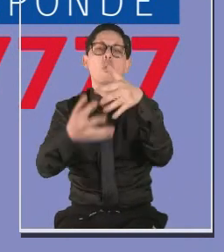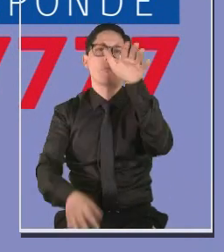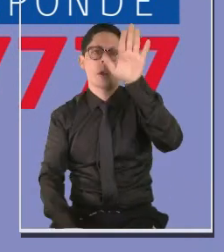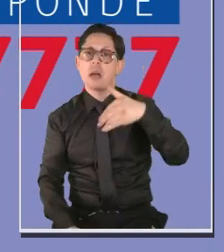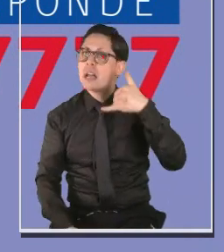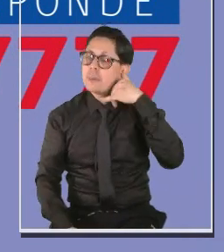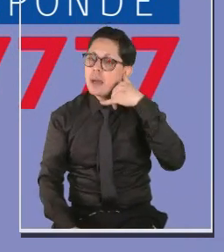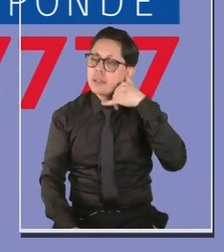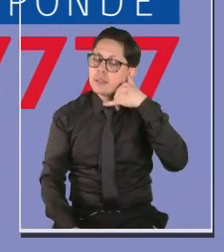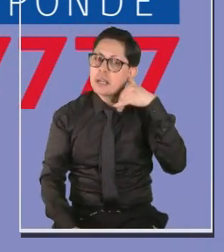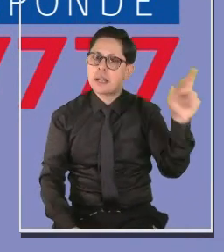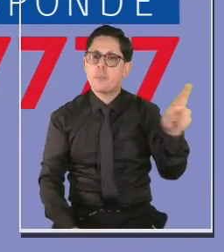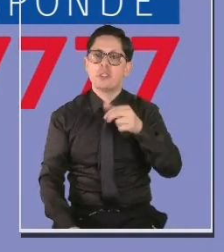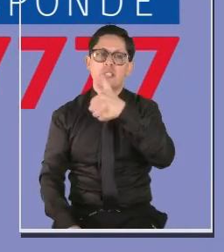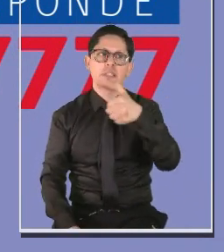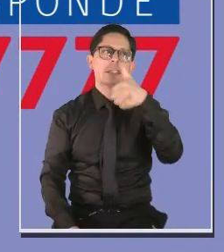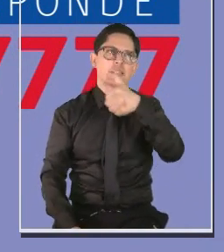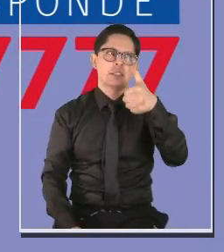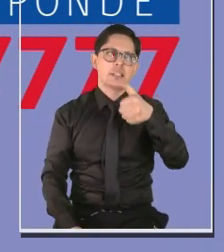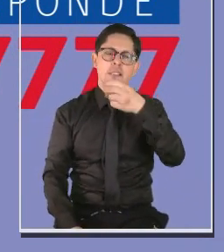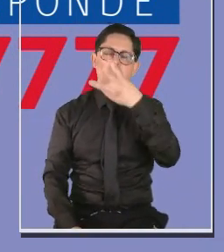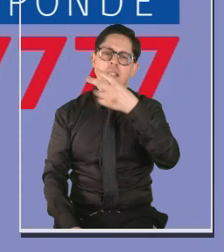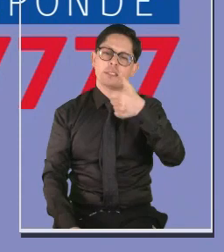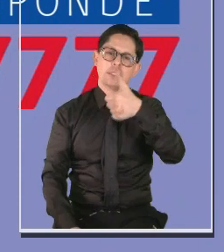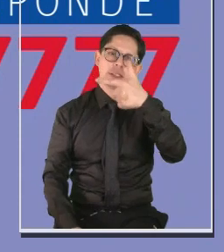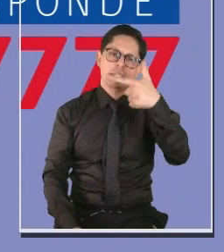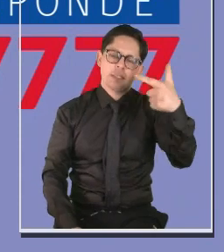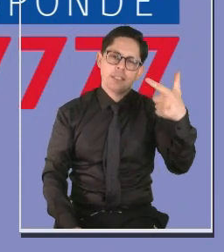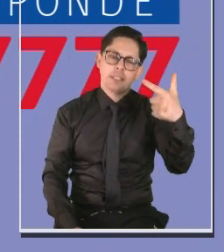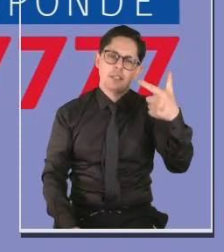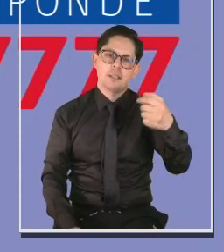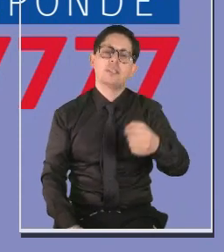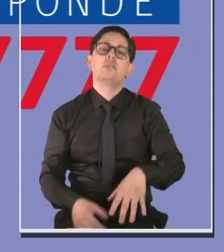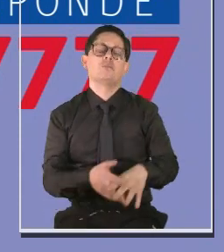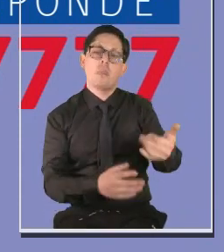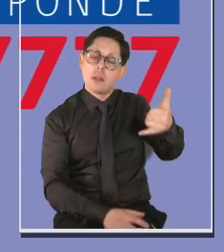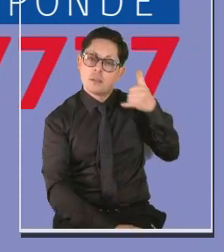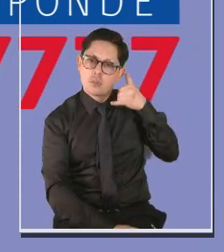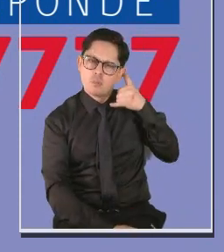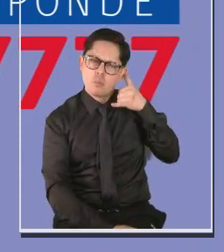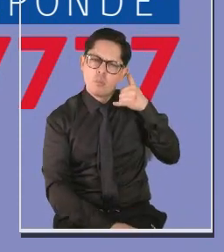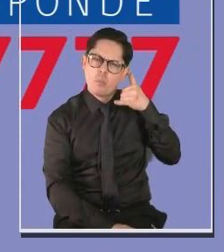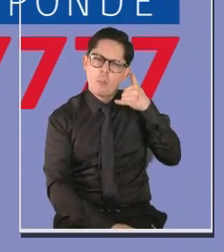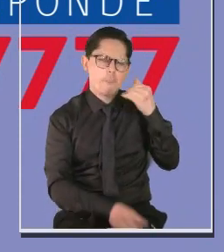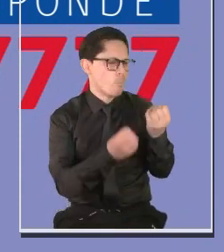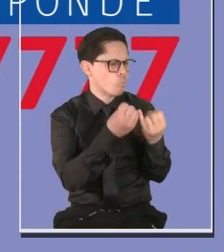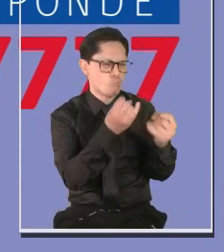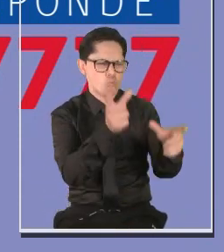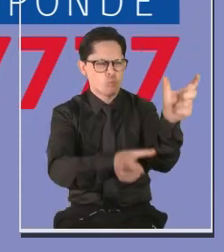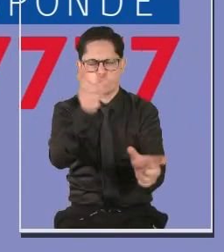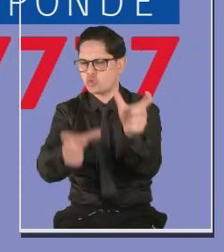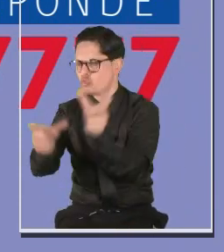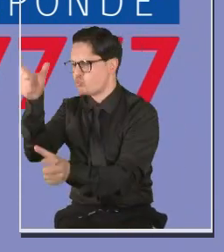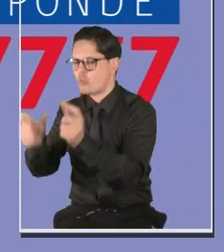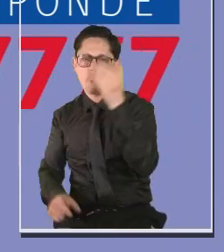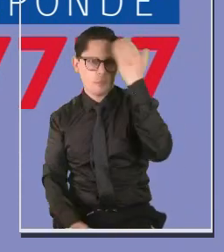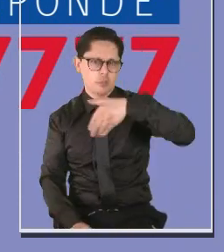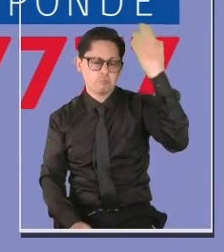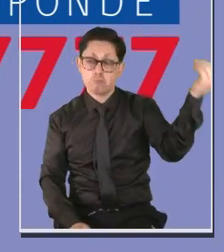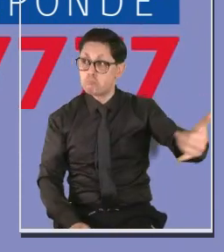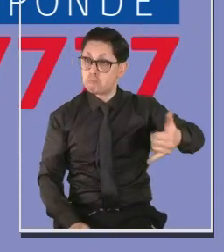es Llamar a salud responde 6360 777 donde hay muchos profesionales que van a poder